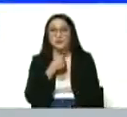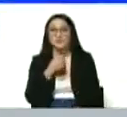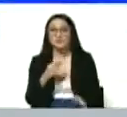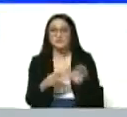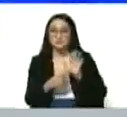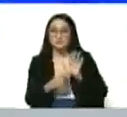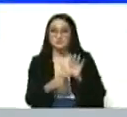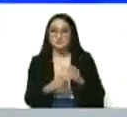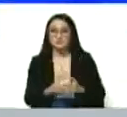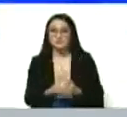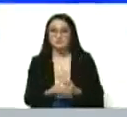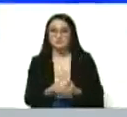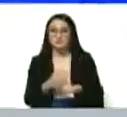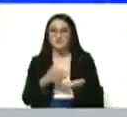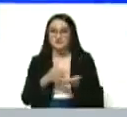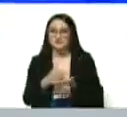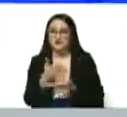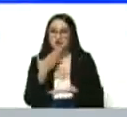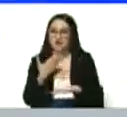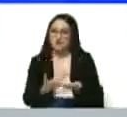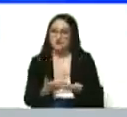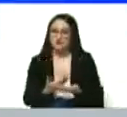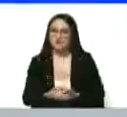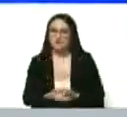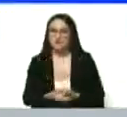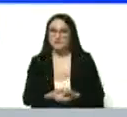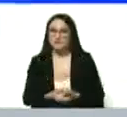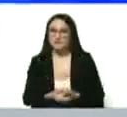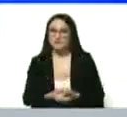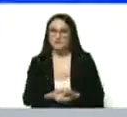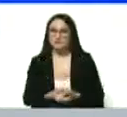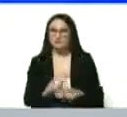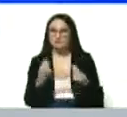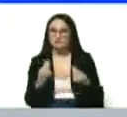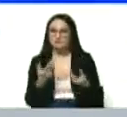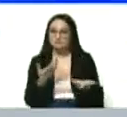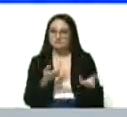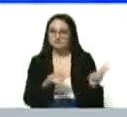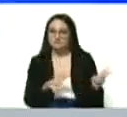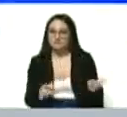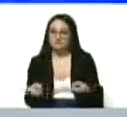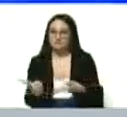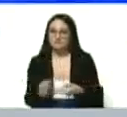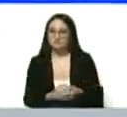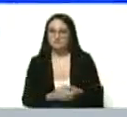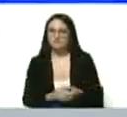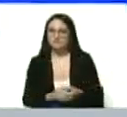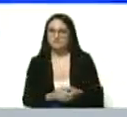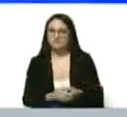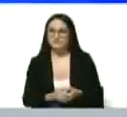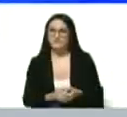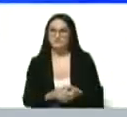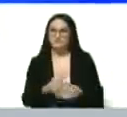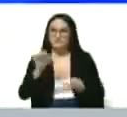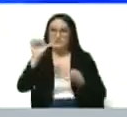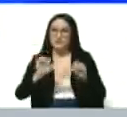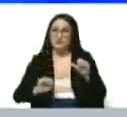manifestarles mi sincero agradecimiento por el cálido recibimiento, sus valiosas